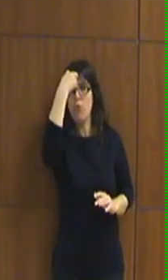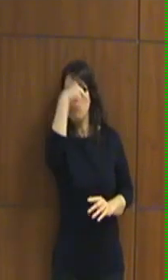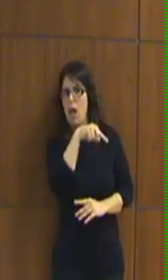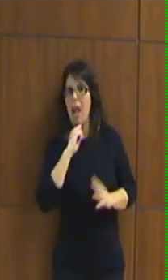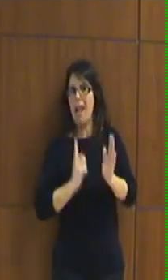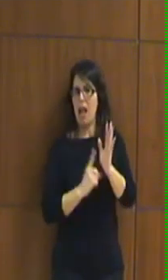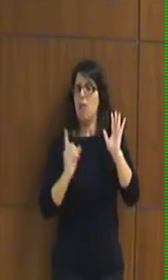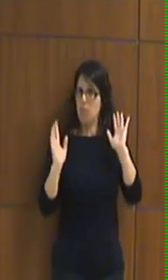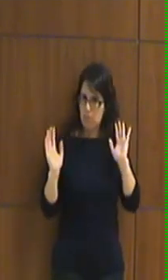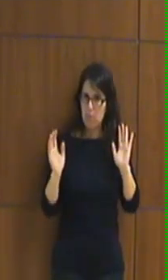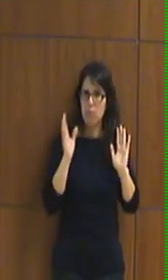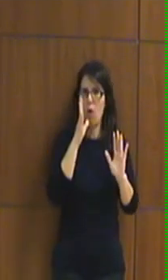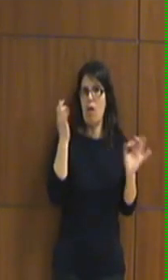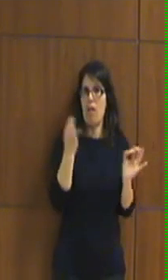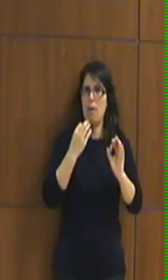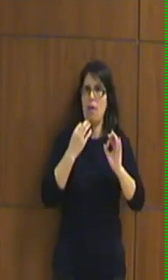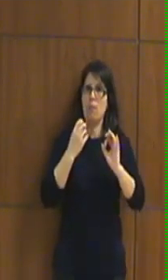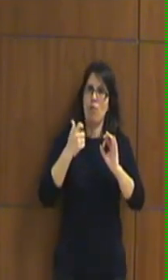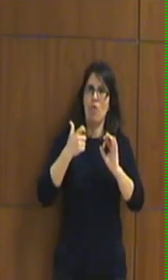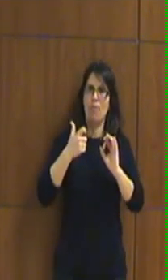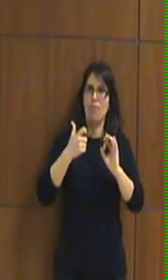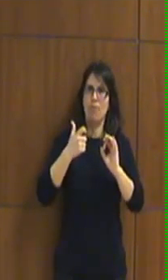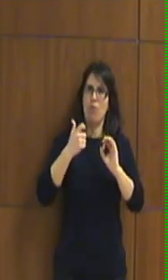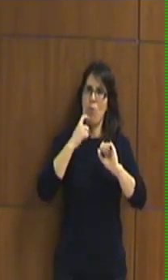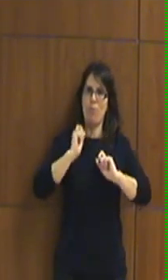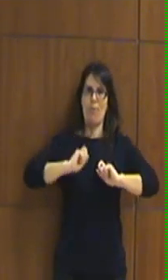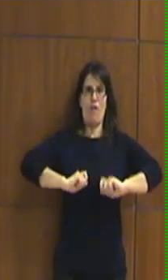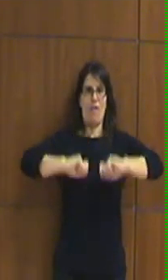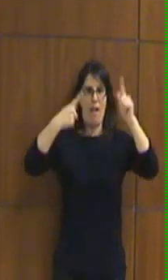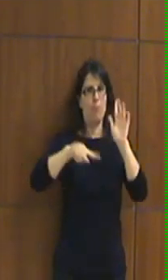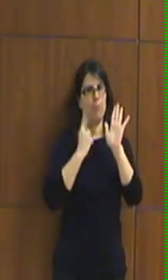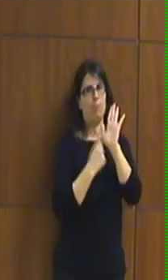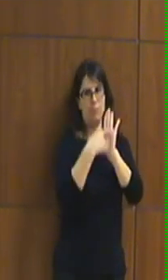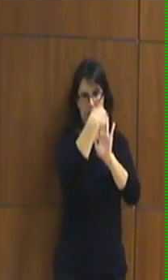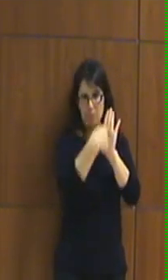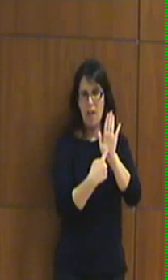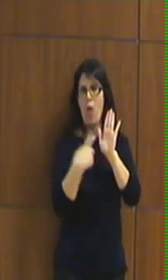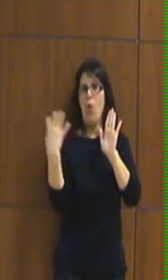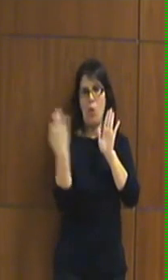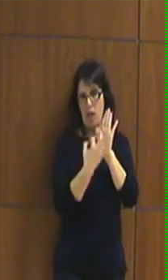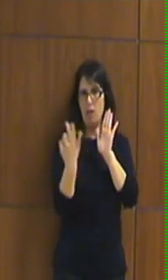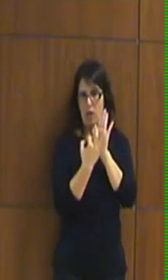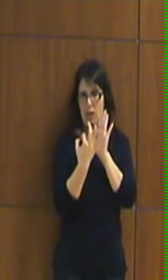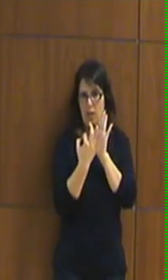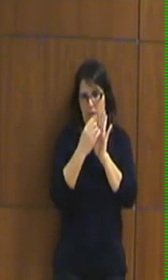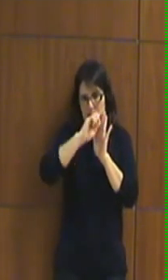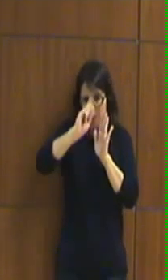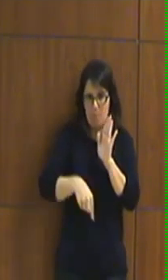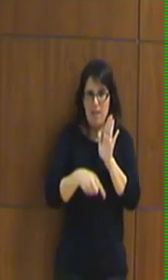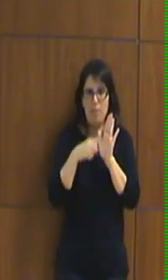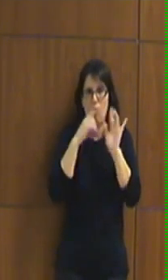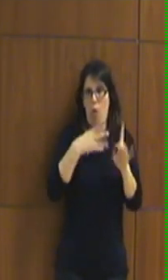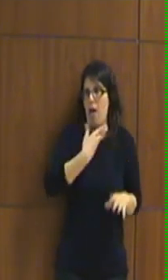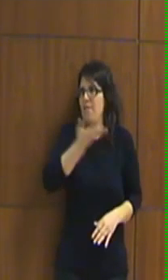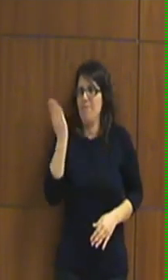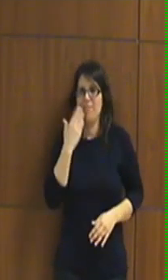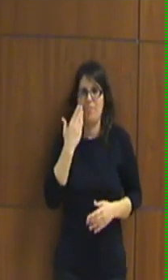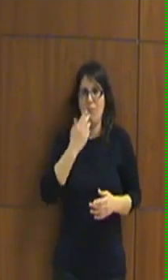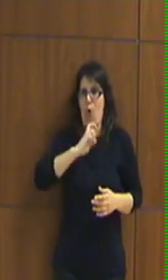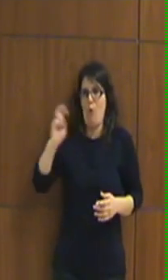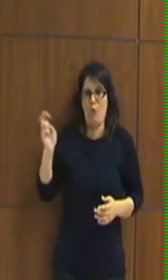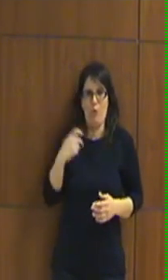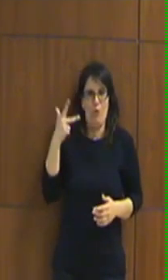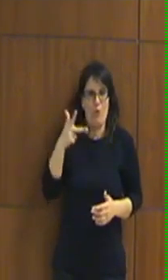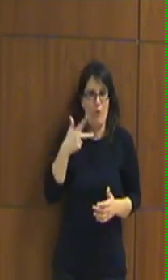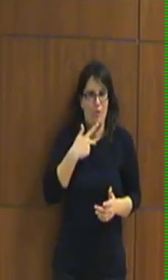menos reglada y obligada y normalizada, como se normaliza y se obliga pues a miles de derechos que